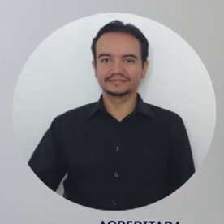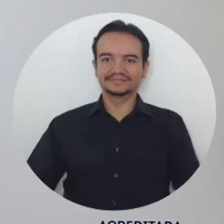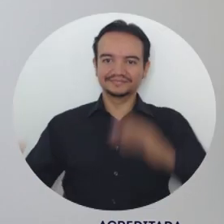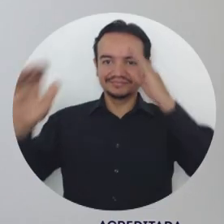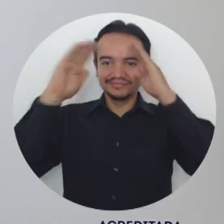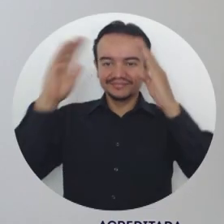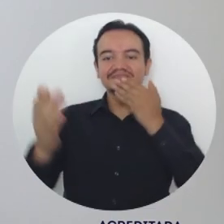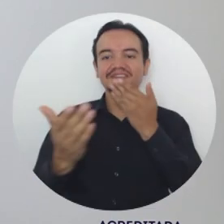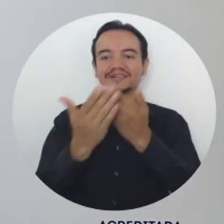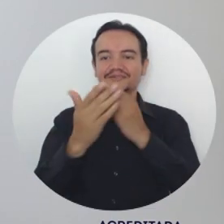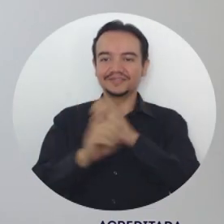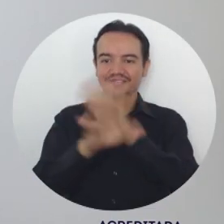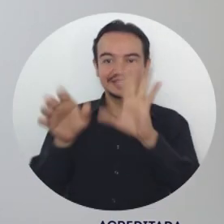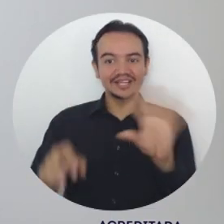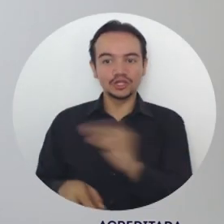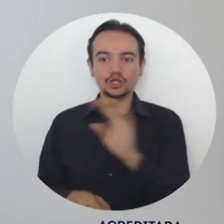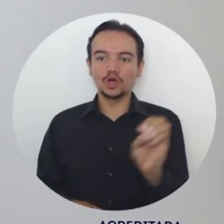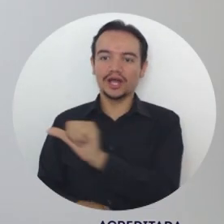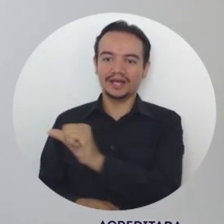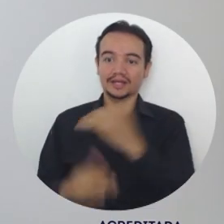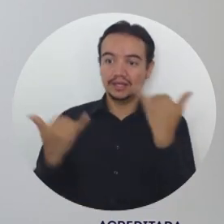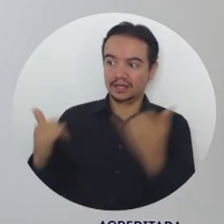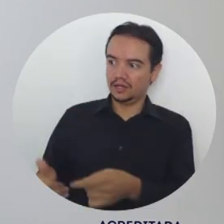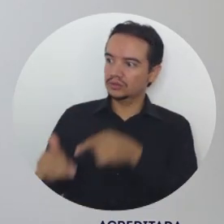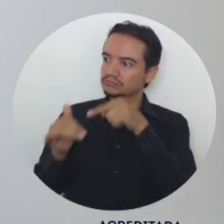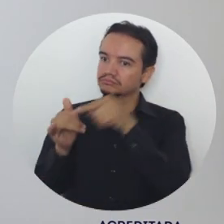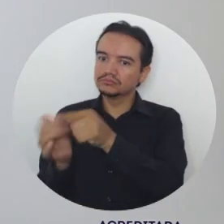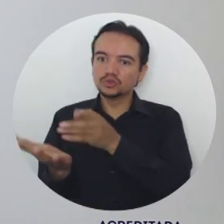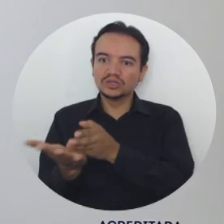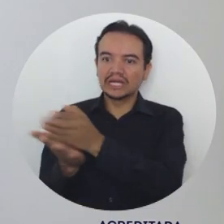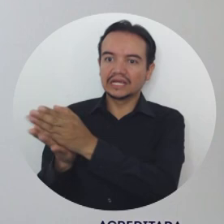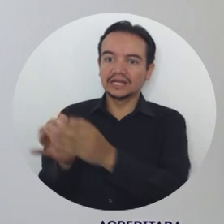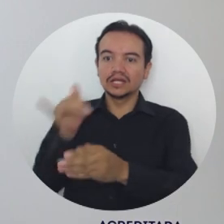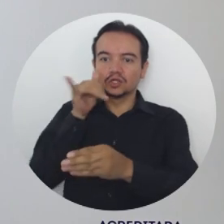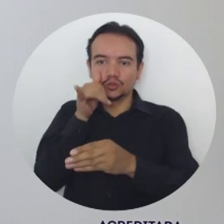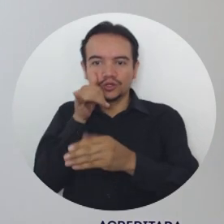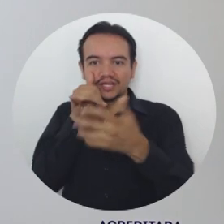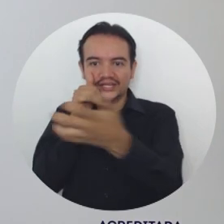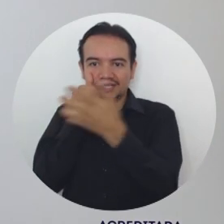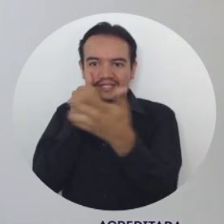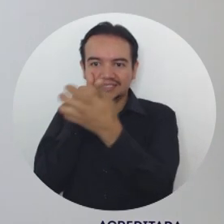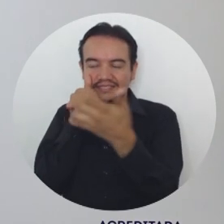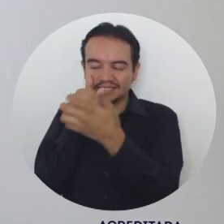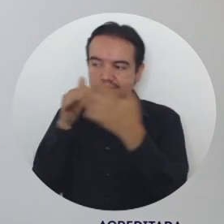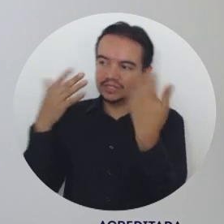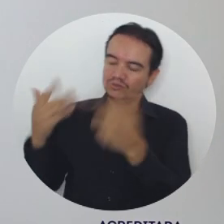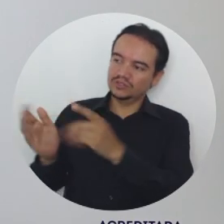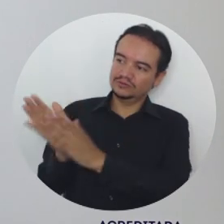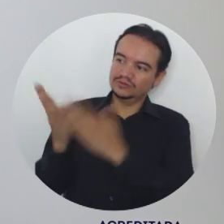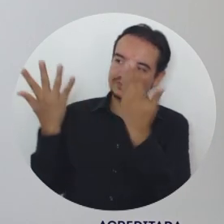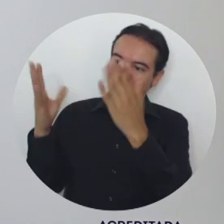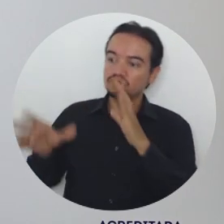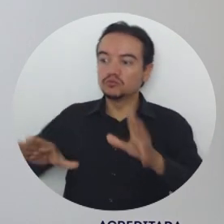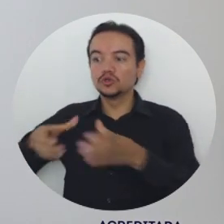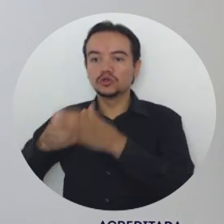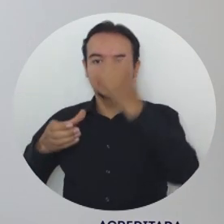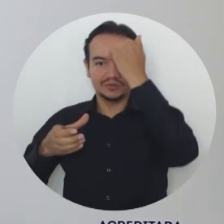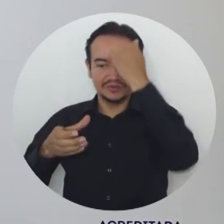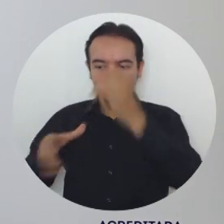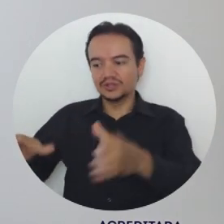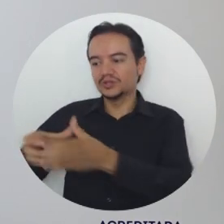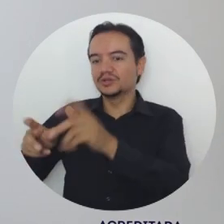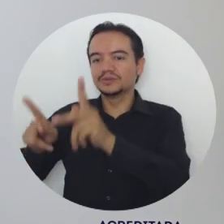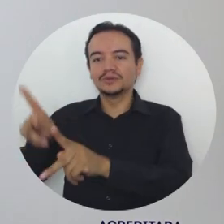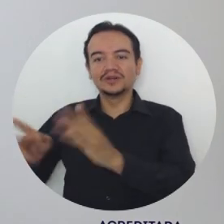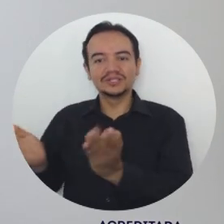Muy buenos días para todos y todas. Quiero hoy saludar y felicitar al programa de Ingeniería de Sistemas, a sus docentes, a sus estudiantes, a sus